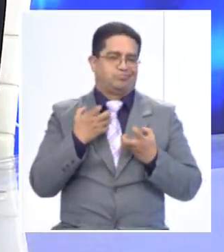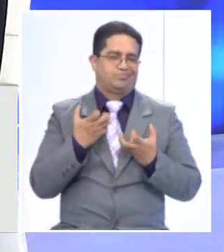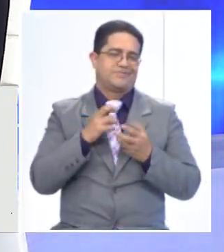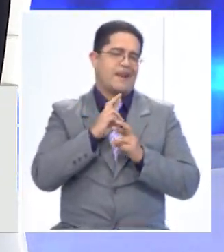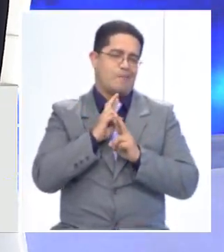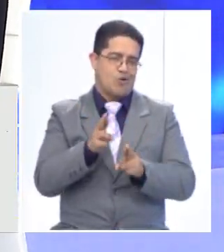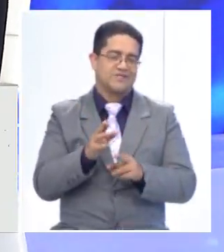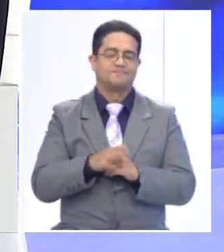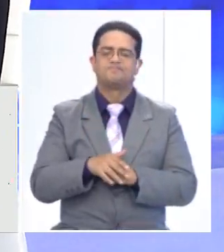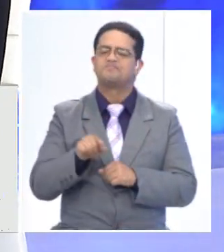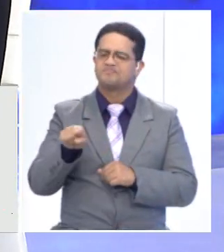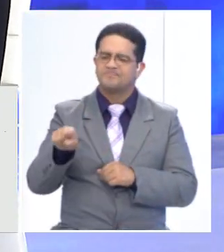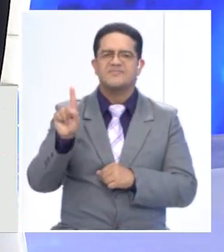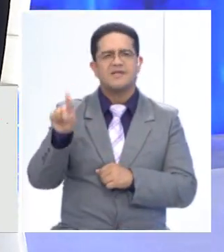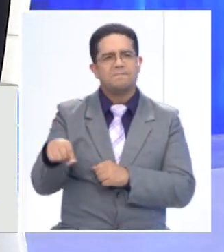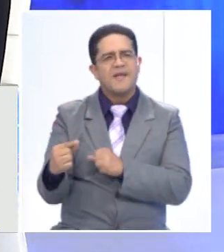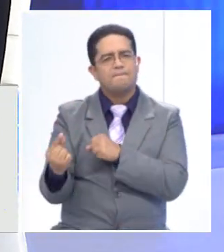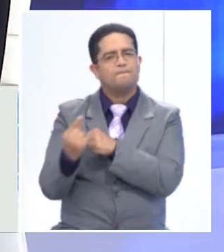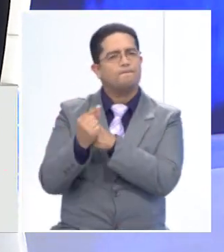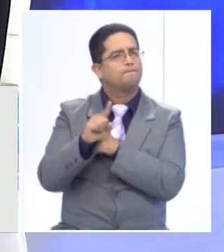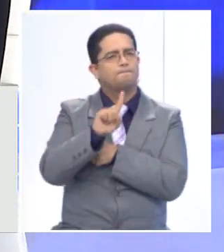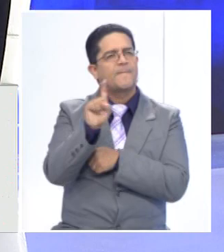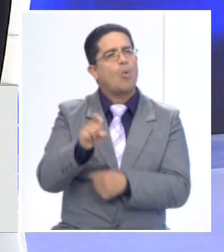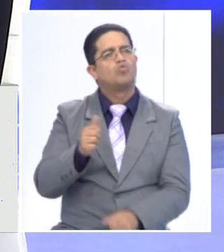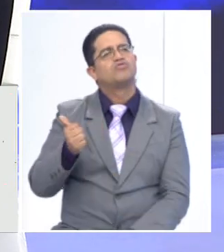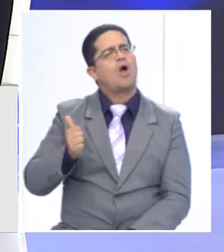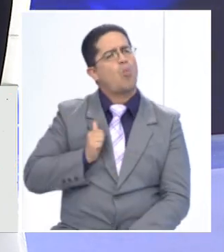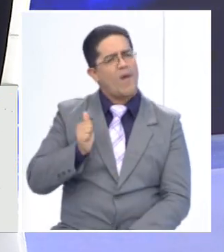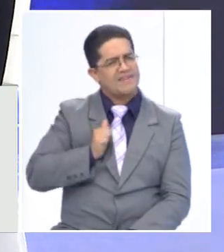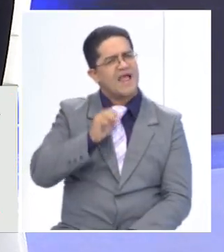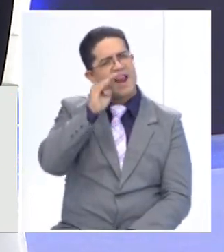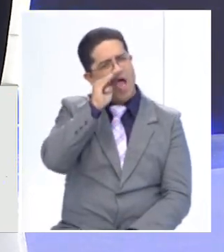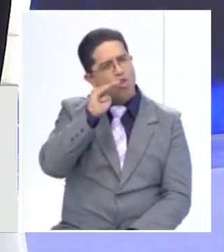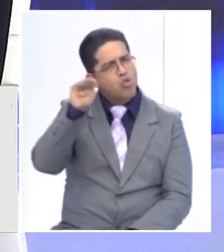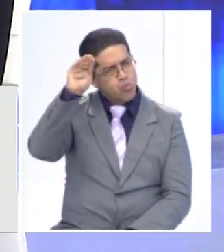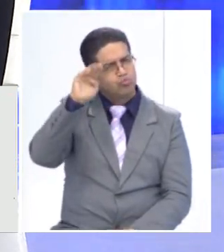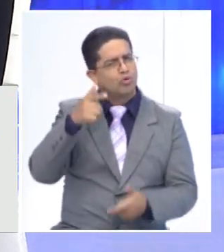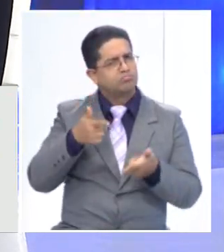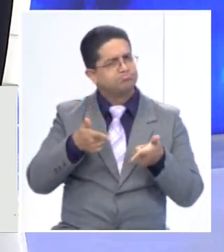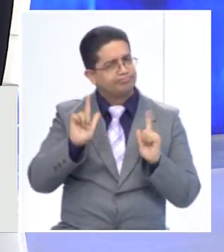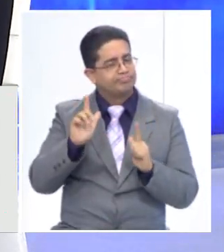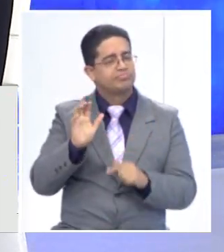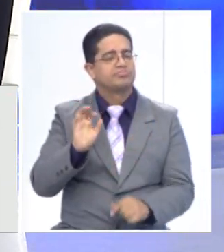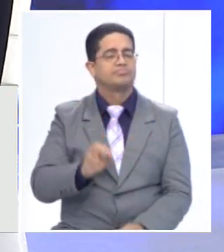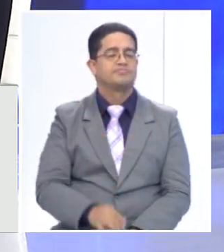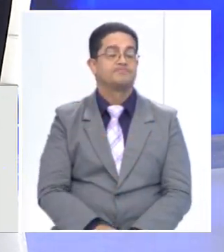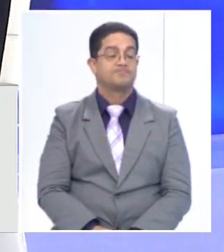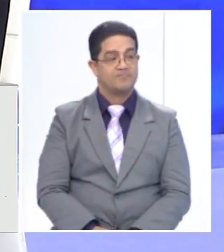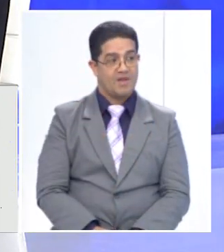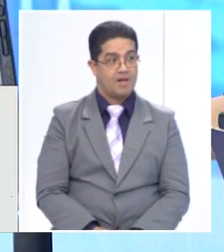reaccionar. Por acá nos están preguntando que si cualquier adulto se puede vacunar o solamente debe tener esas condiciones.